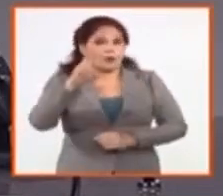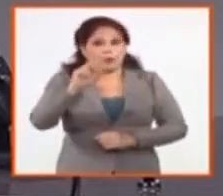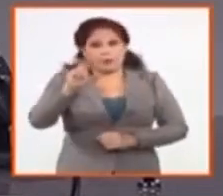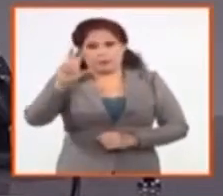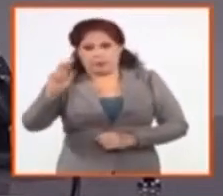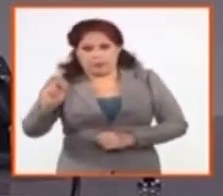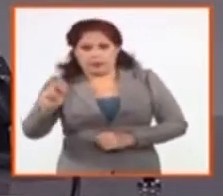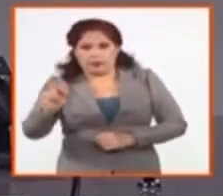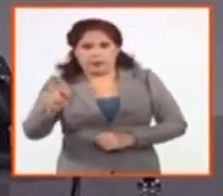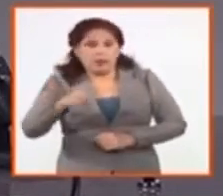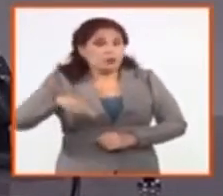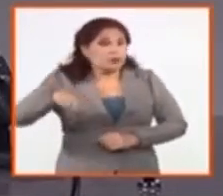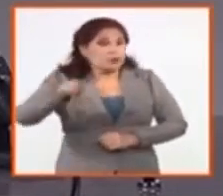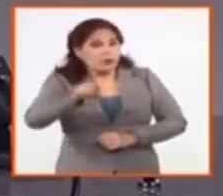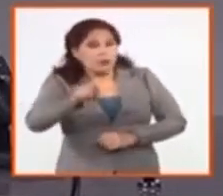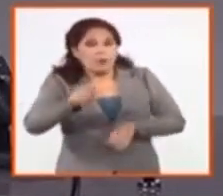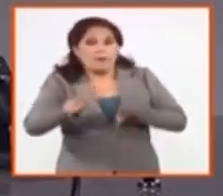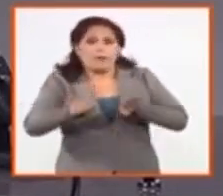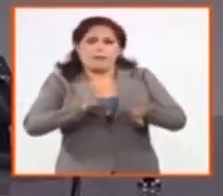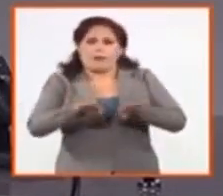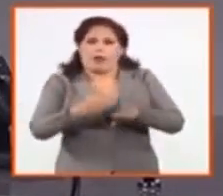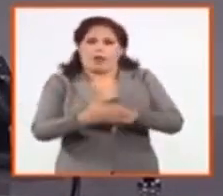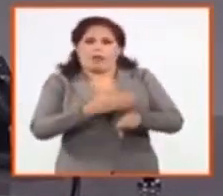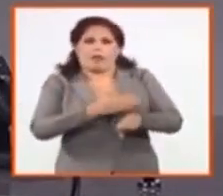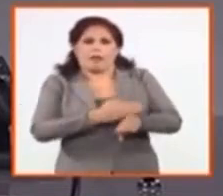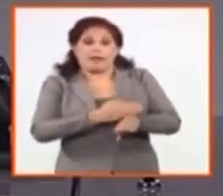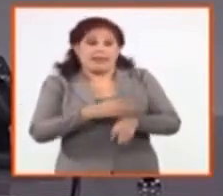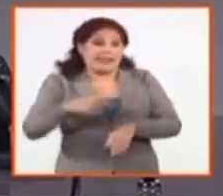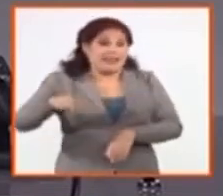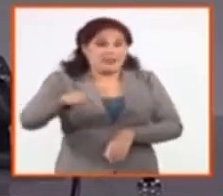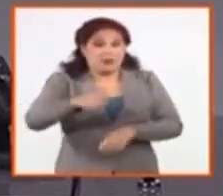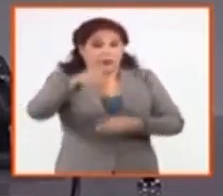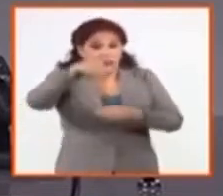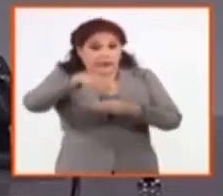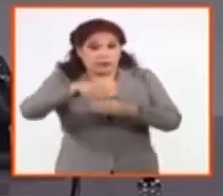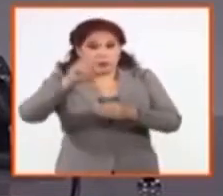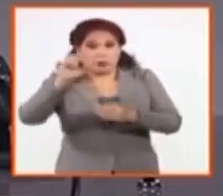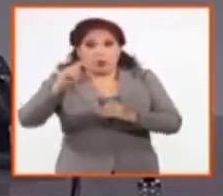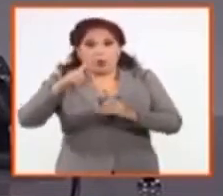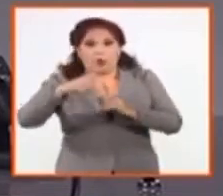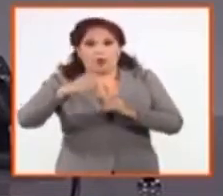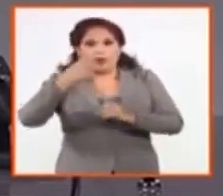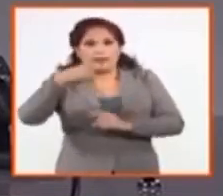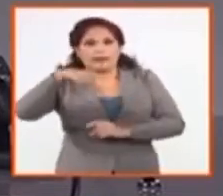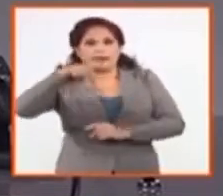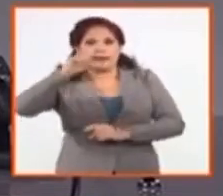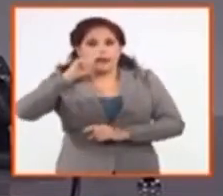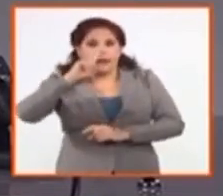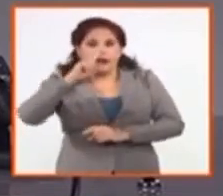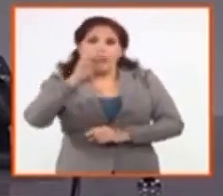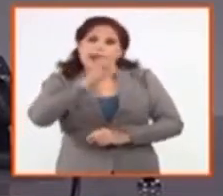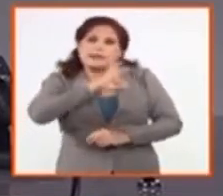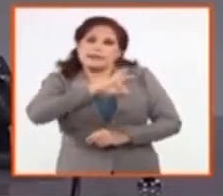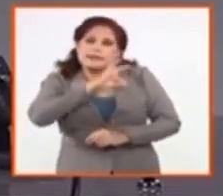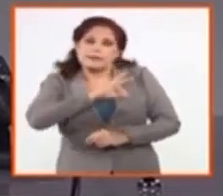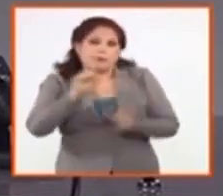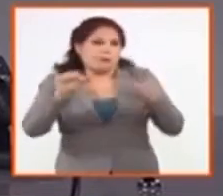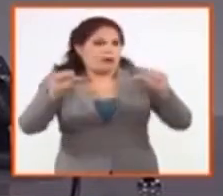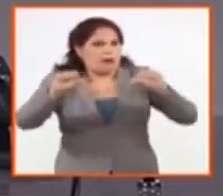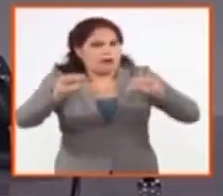2020. O sea que todo esto es una... Entonces, esto ha creado dentro de la OTAN un sentimiento en algunos países, en algunos